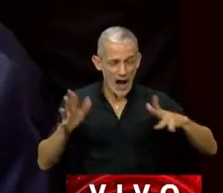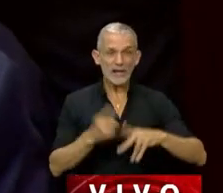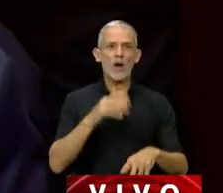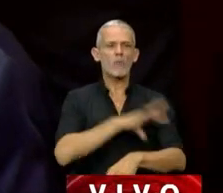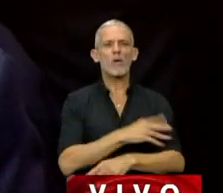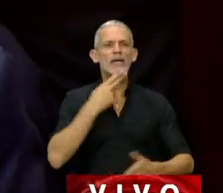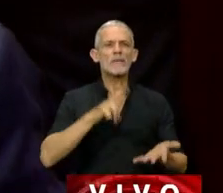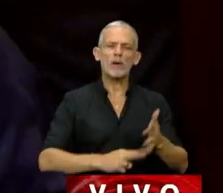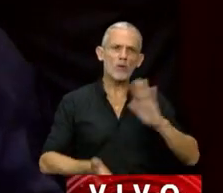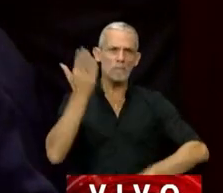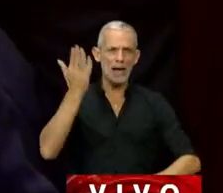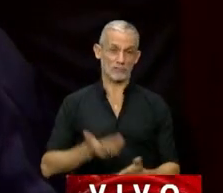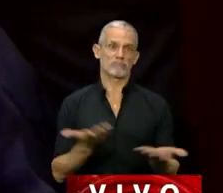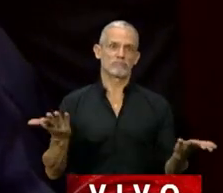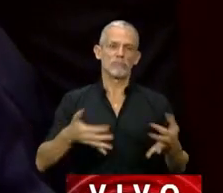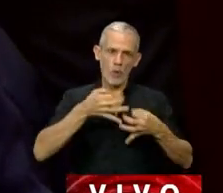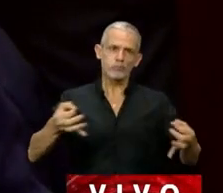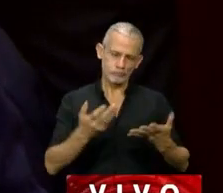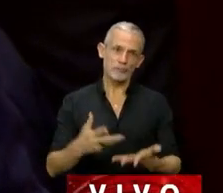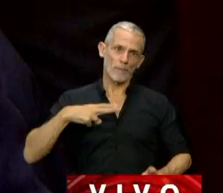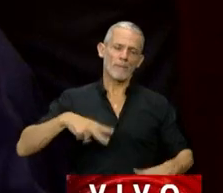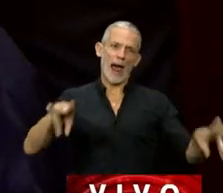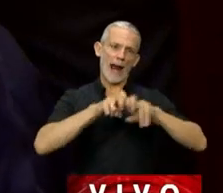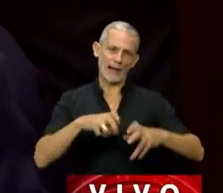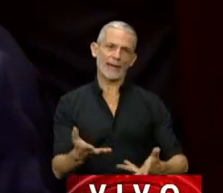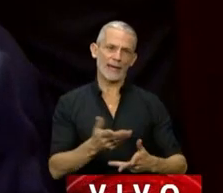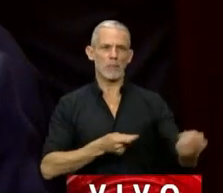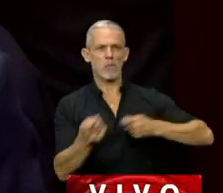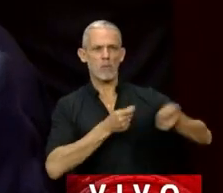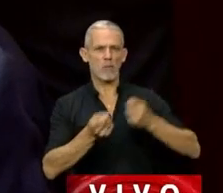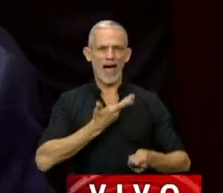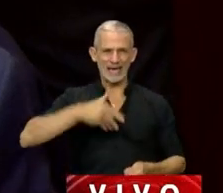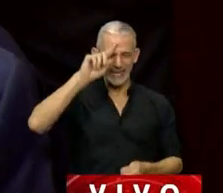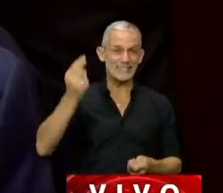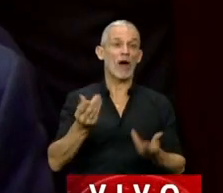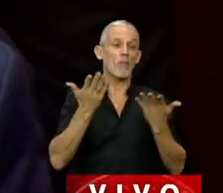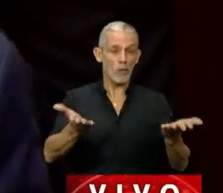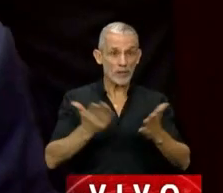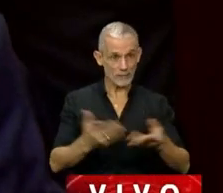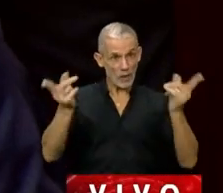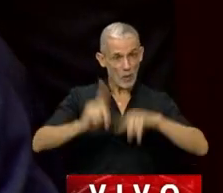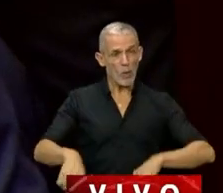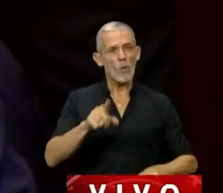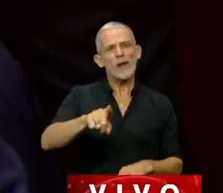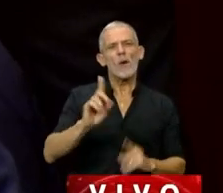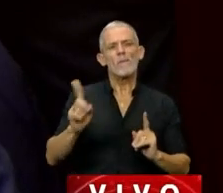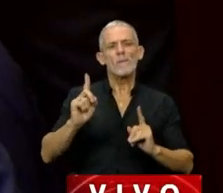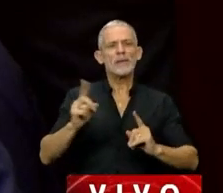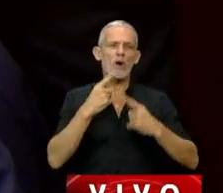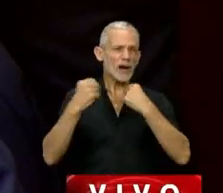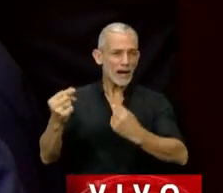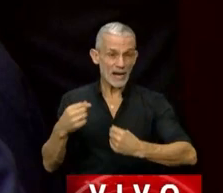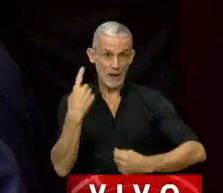presión impositiva más alta, y lógico que va a ser la ciudad más rica en la administración del Estado. Por eso volvemos a sostener el